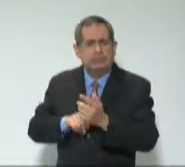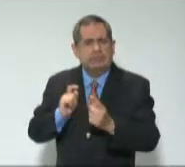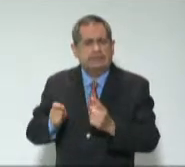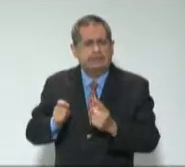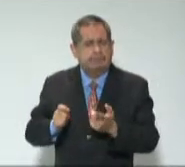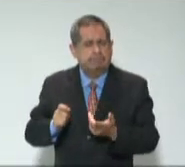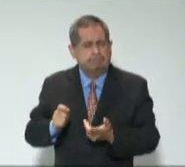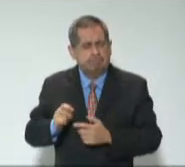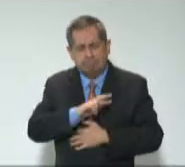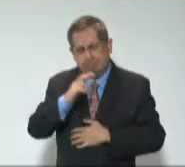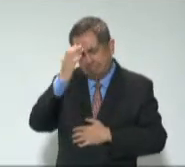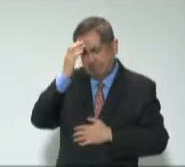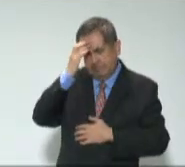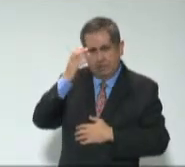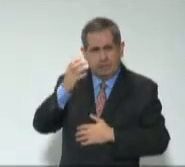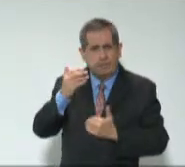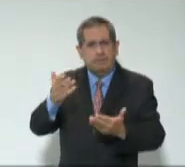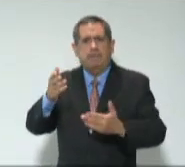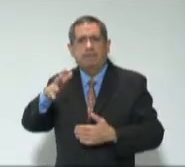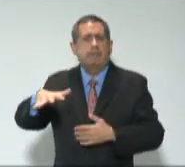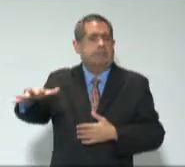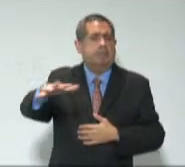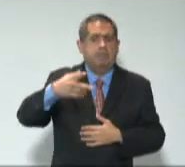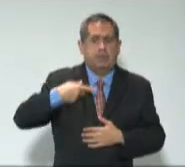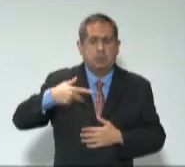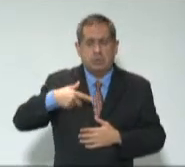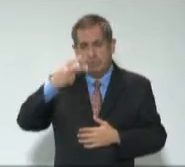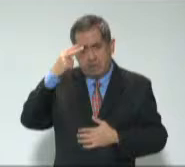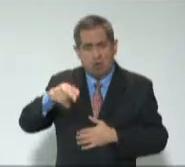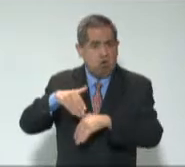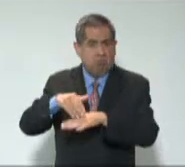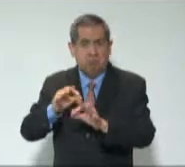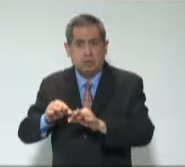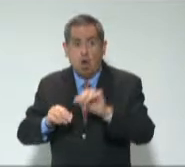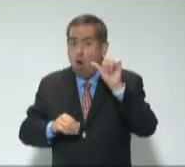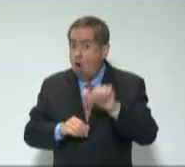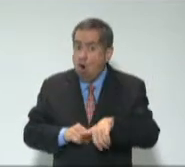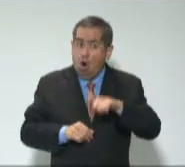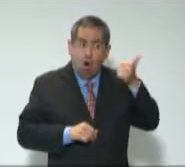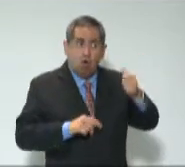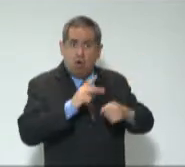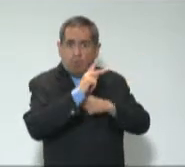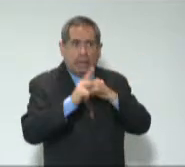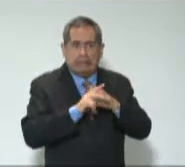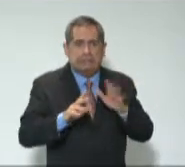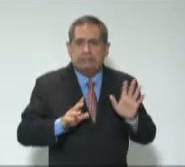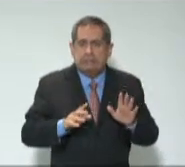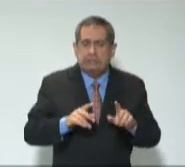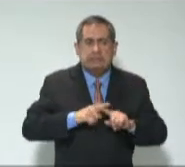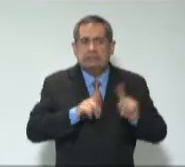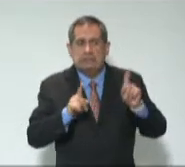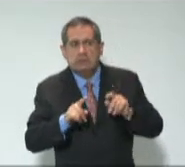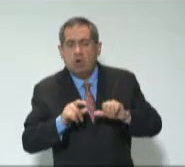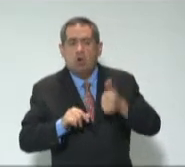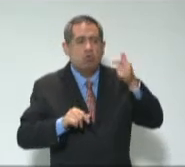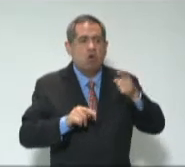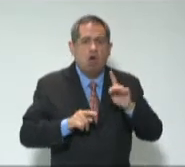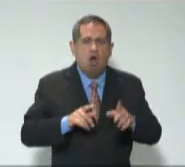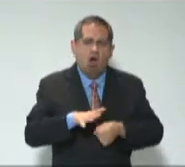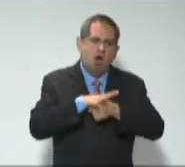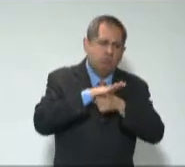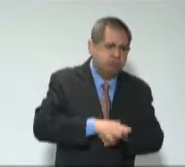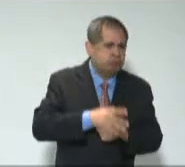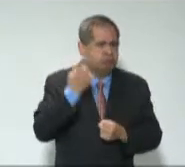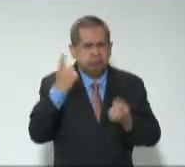y Agradeciendo al pueblo de México que a diferencia de otras sociedades en las que se ha optado por medidas